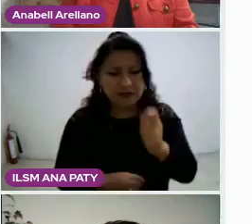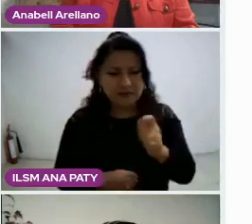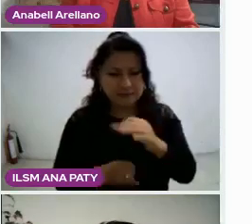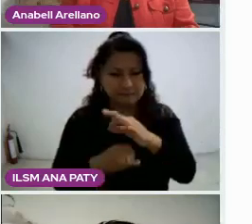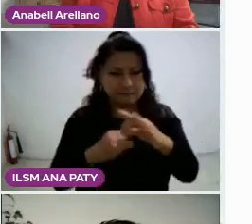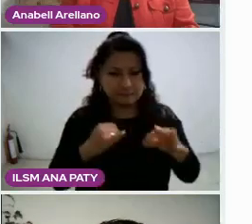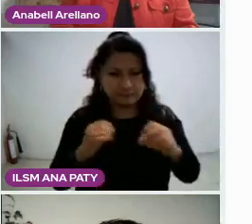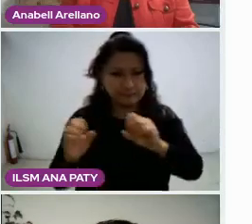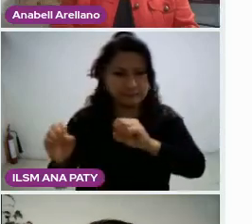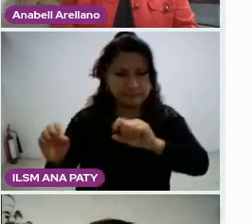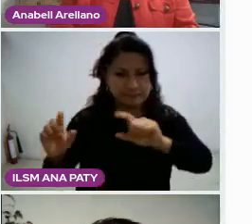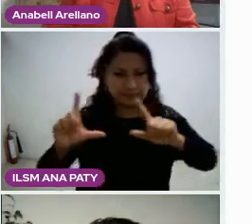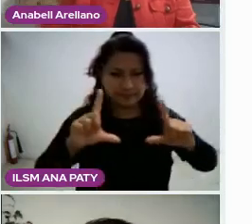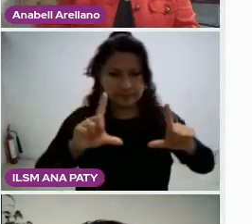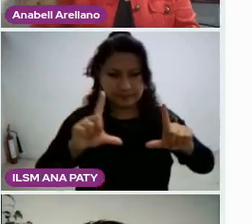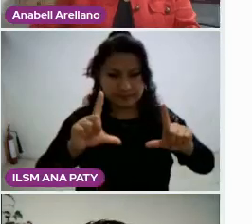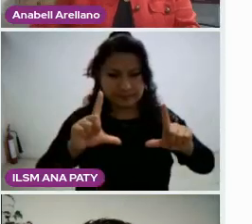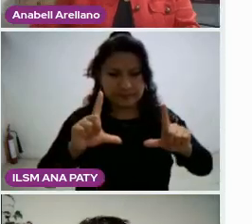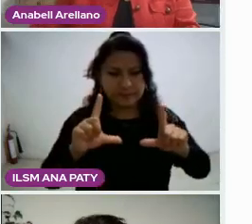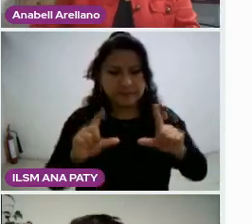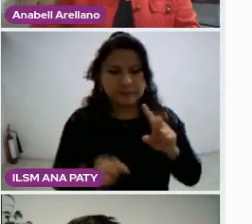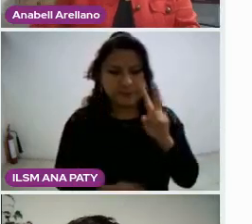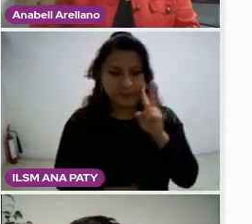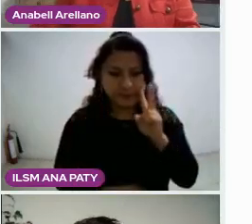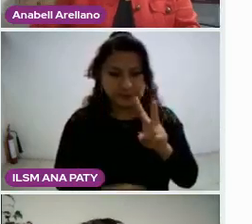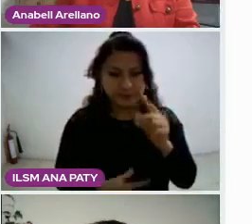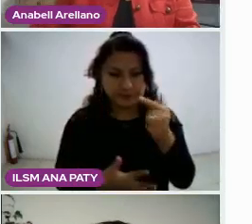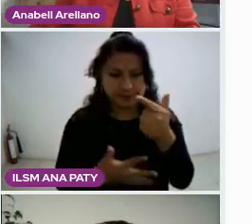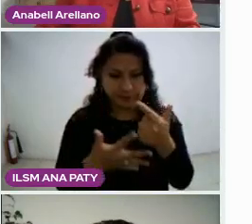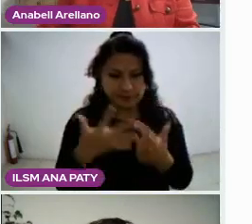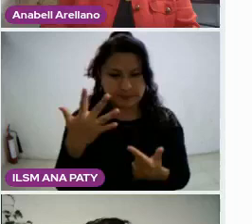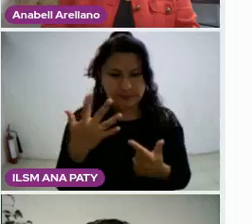¿sale? La siguiente, por favor.